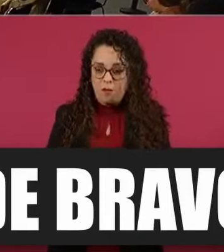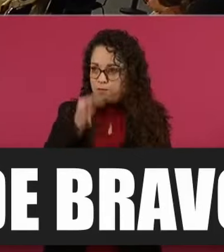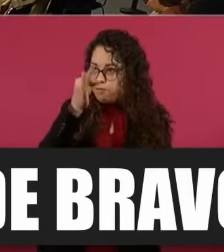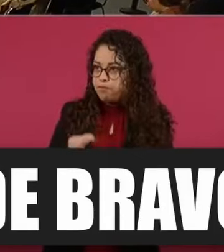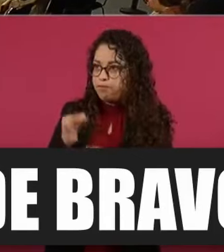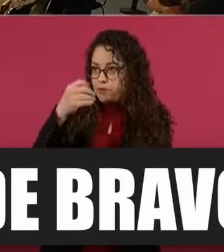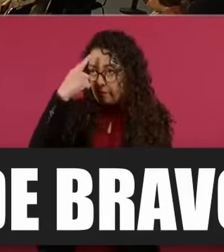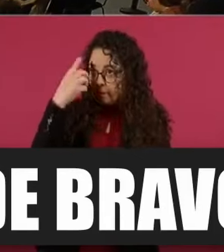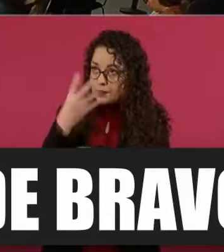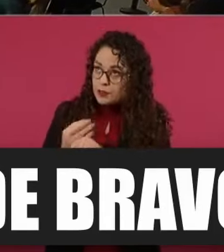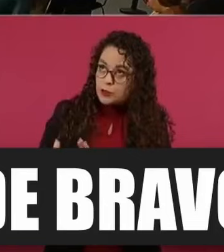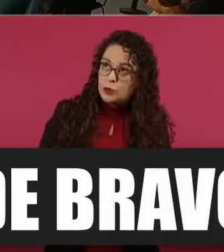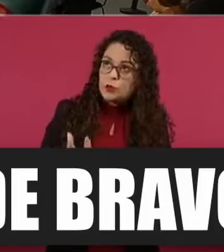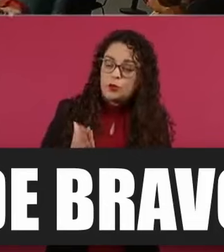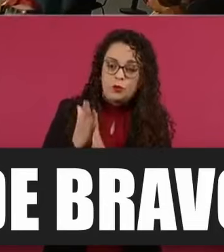y